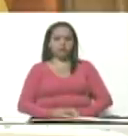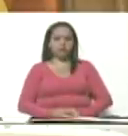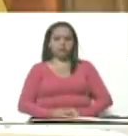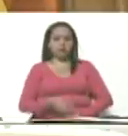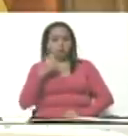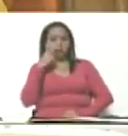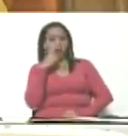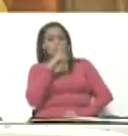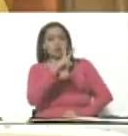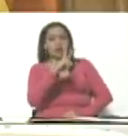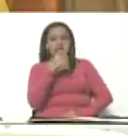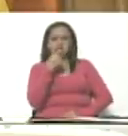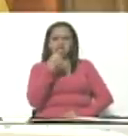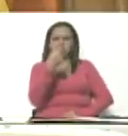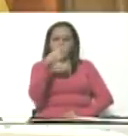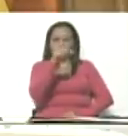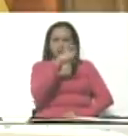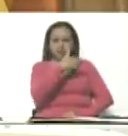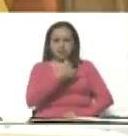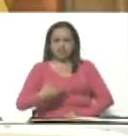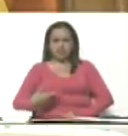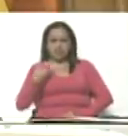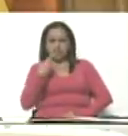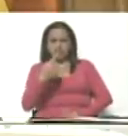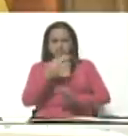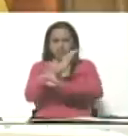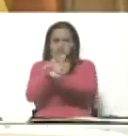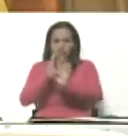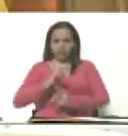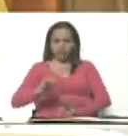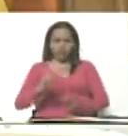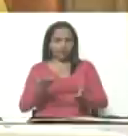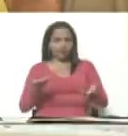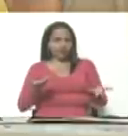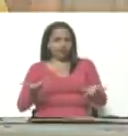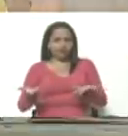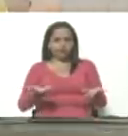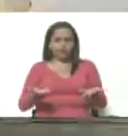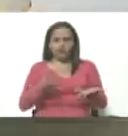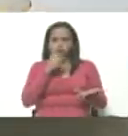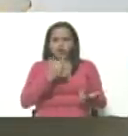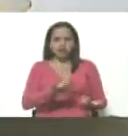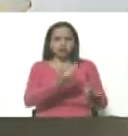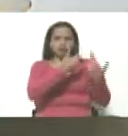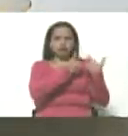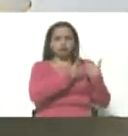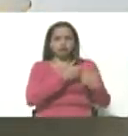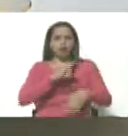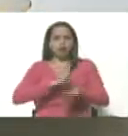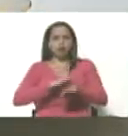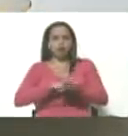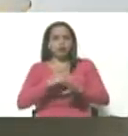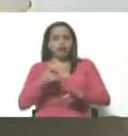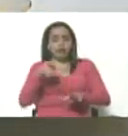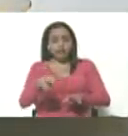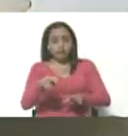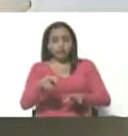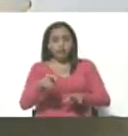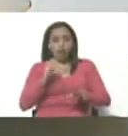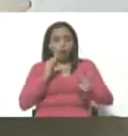expresiones irracionales, sabemos que lo hacen de forma completamente irresponsable, porque es un virus que